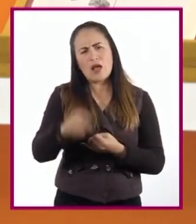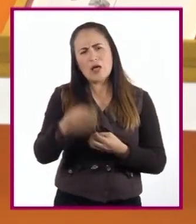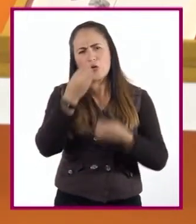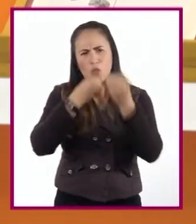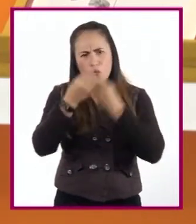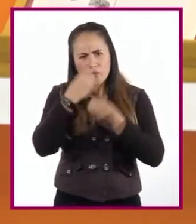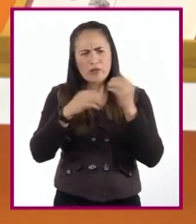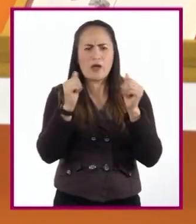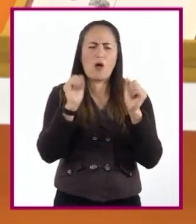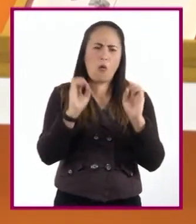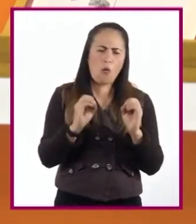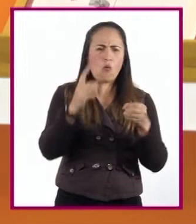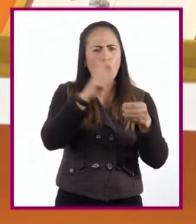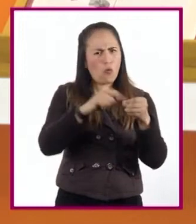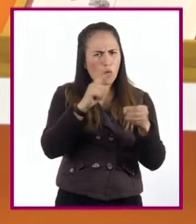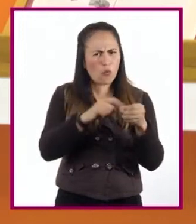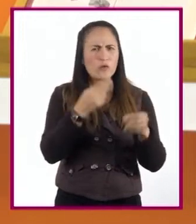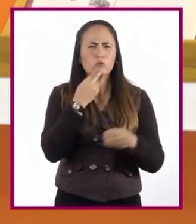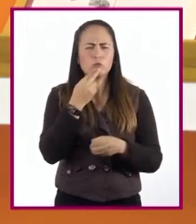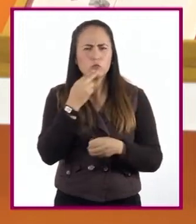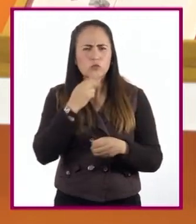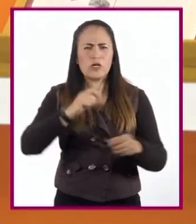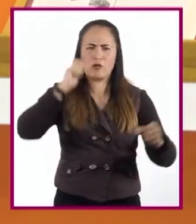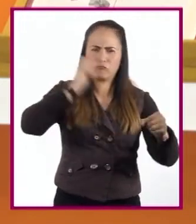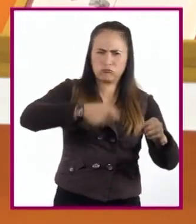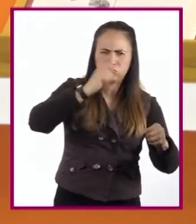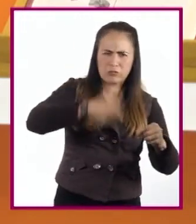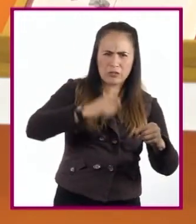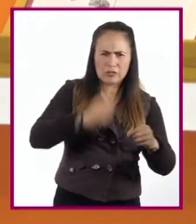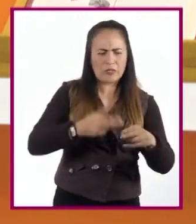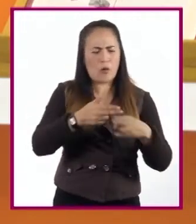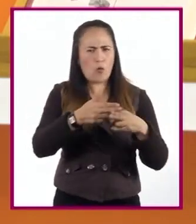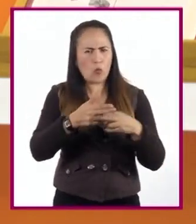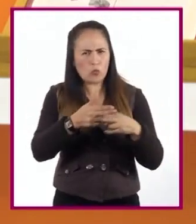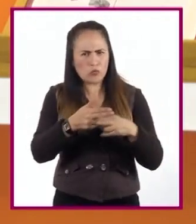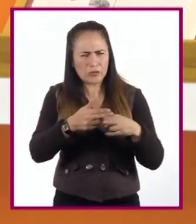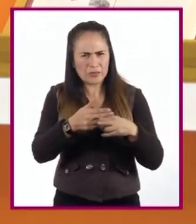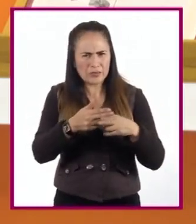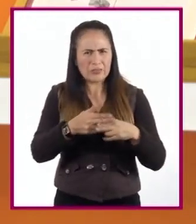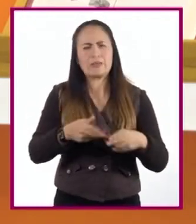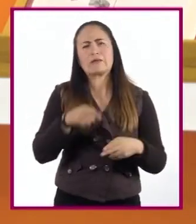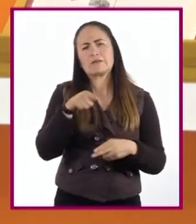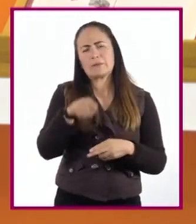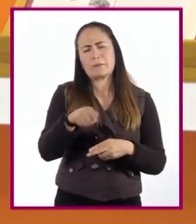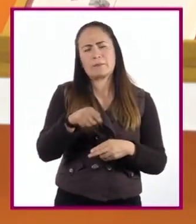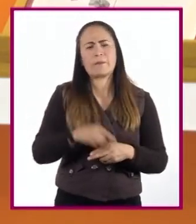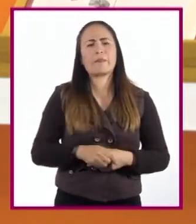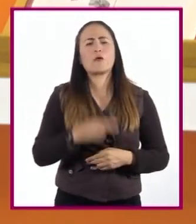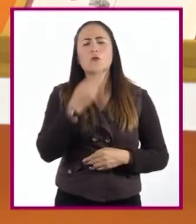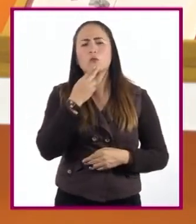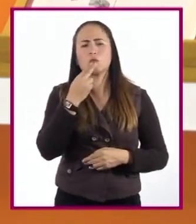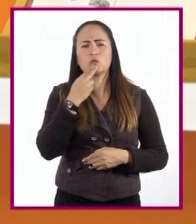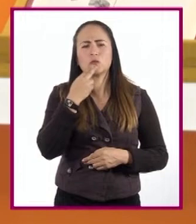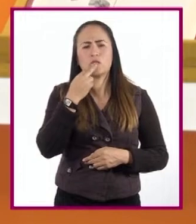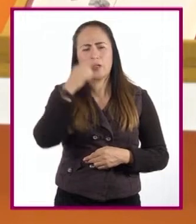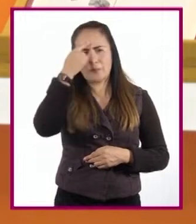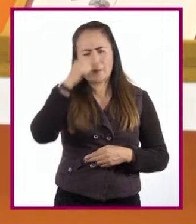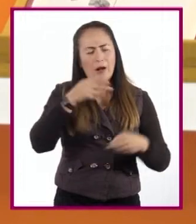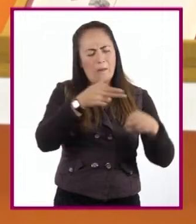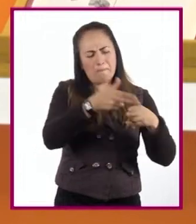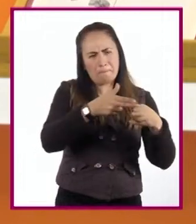de pigmentos. Las hachas, los cuchillos y las navajillas prismáticas sirvieron como herramientas